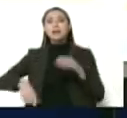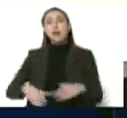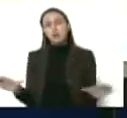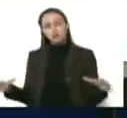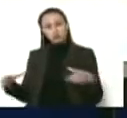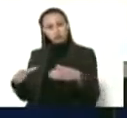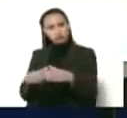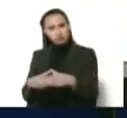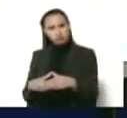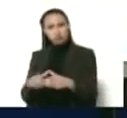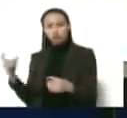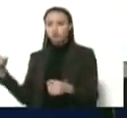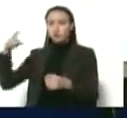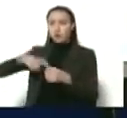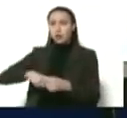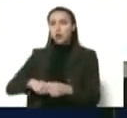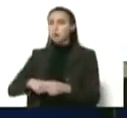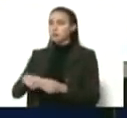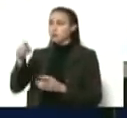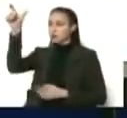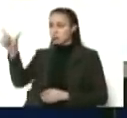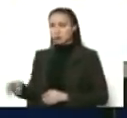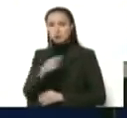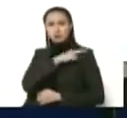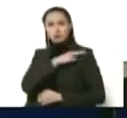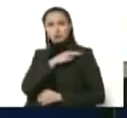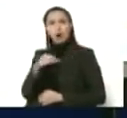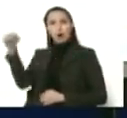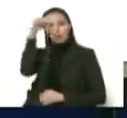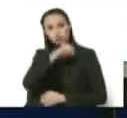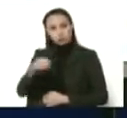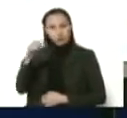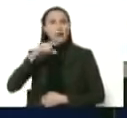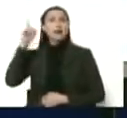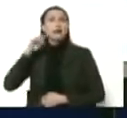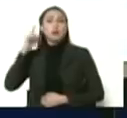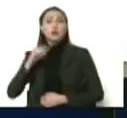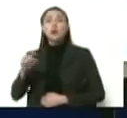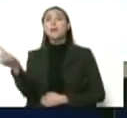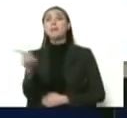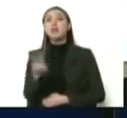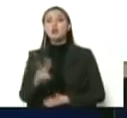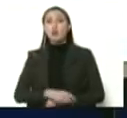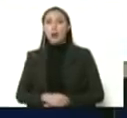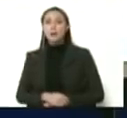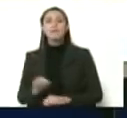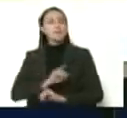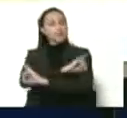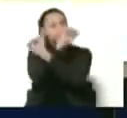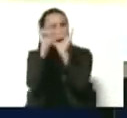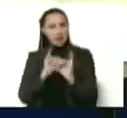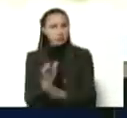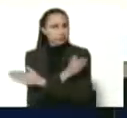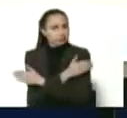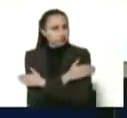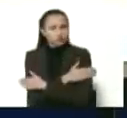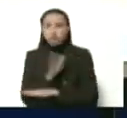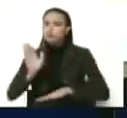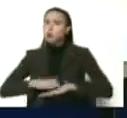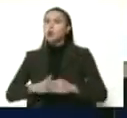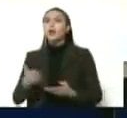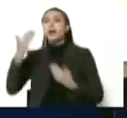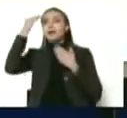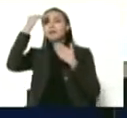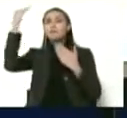bajo la dirección de Juan Pérez, Tradiciones de Venezuela. Felicidades, buen viento tenemos aquí.